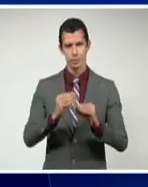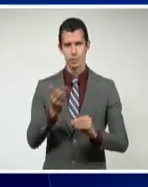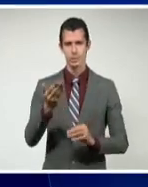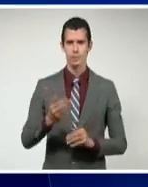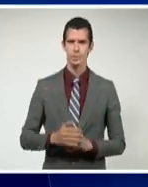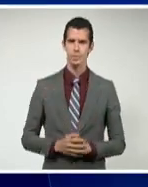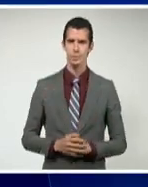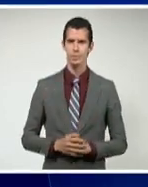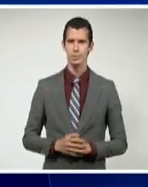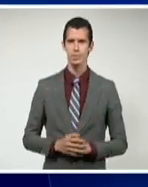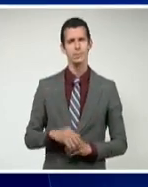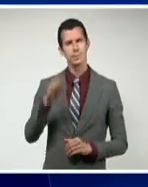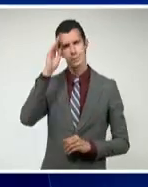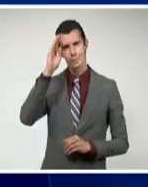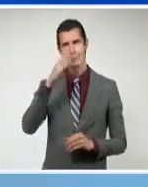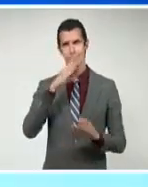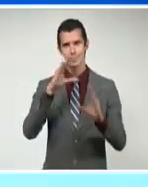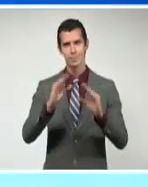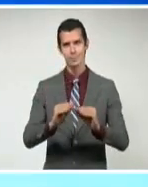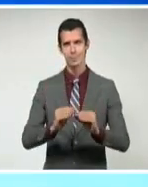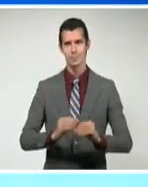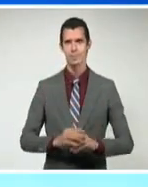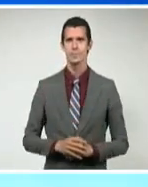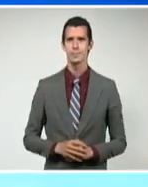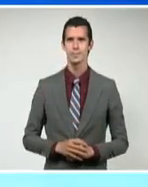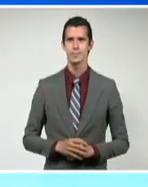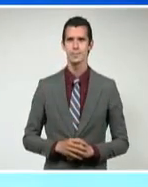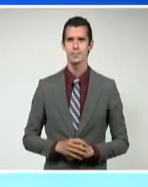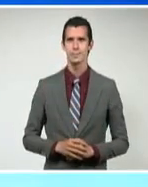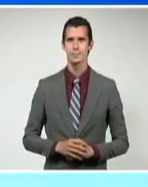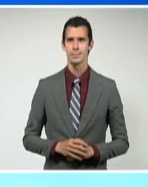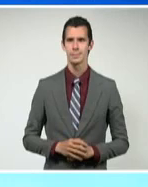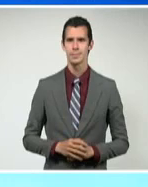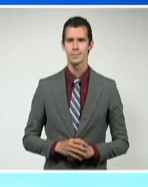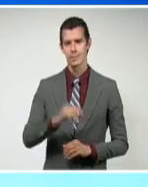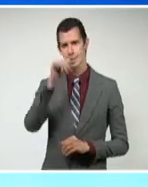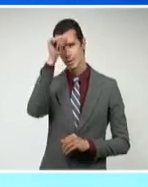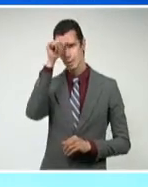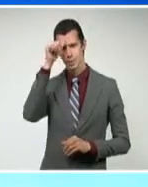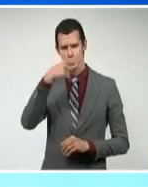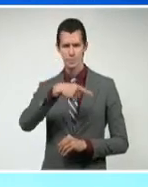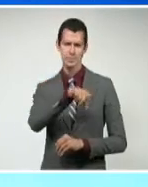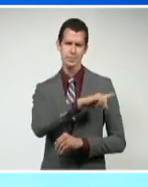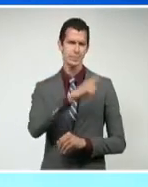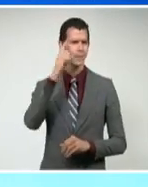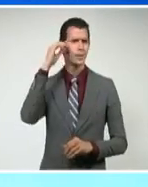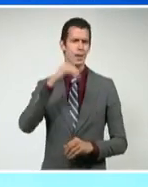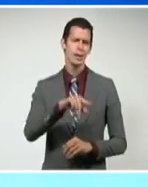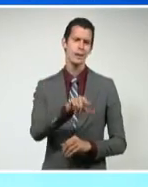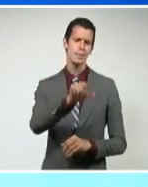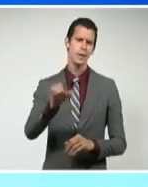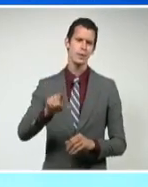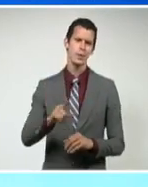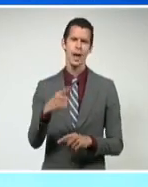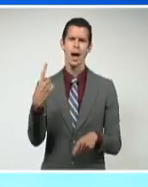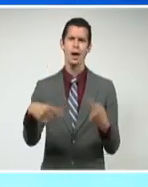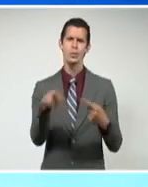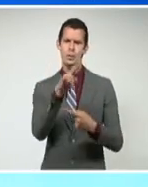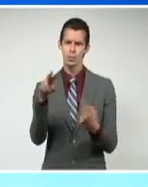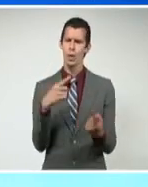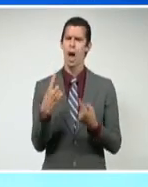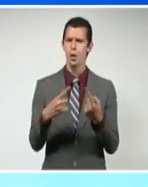Sí, saludos, buenas noches. El pasado domingo, los protagonistas de la farsa de San Isidro realizaron una nueva